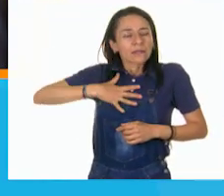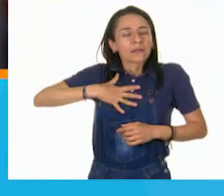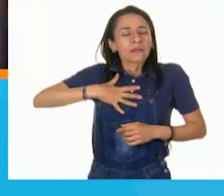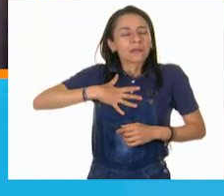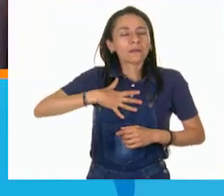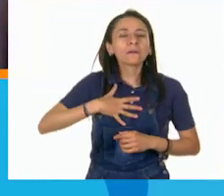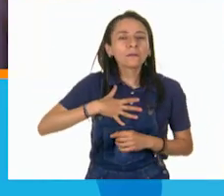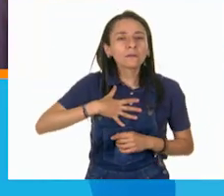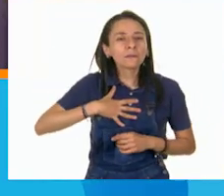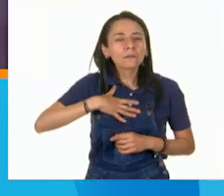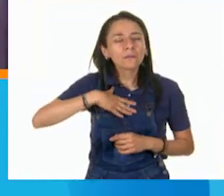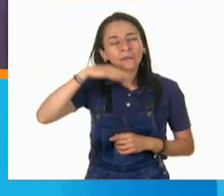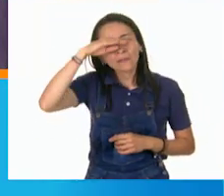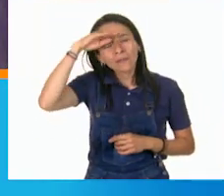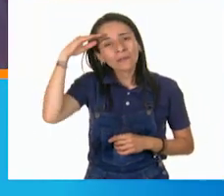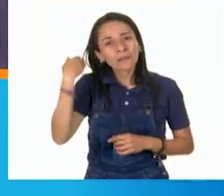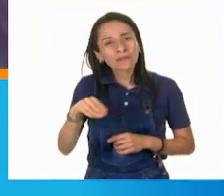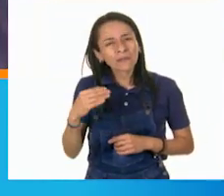alivio.